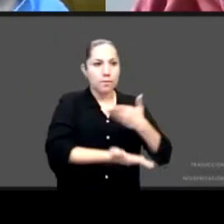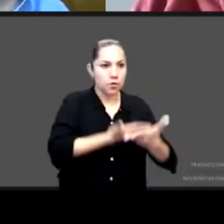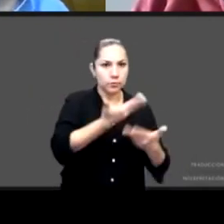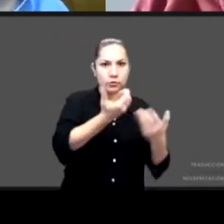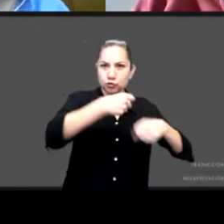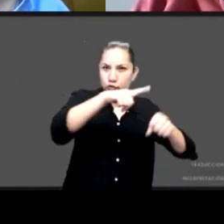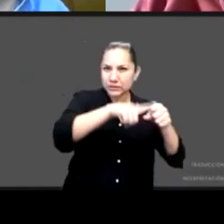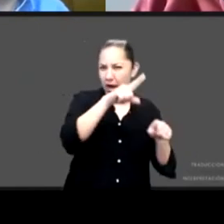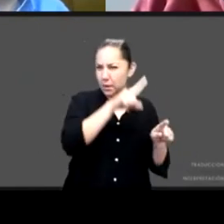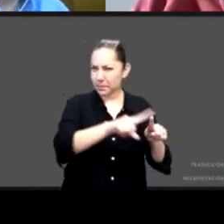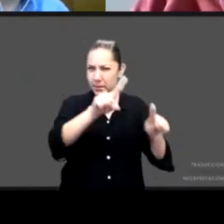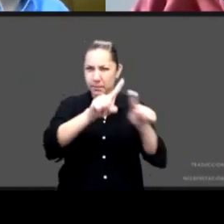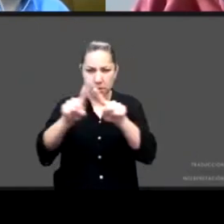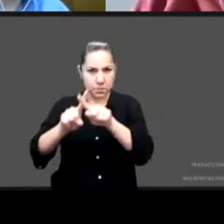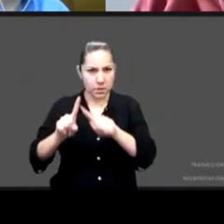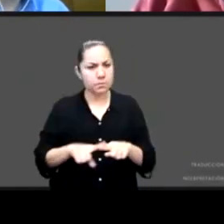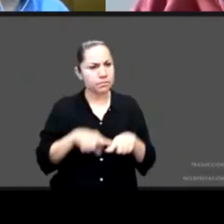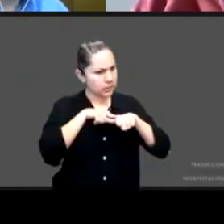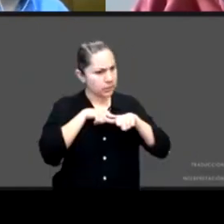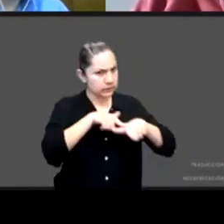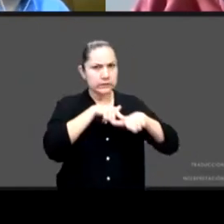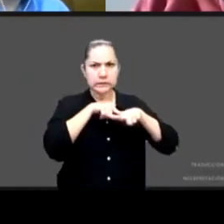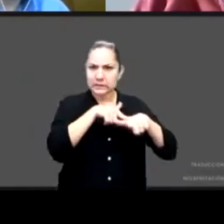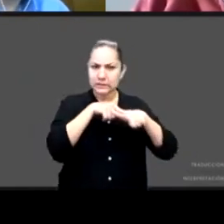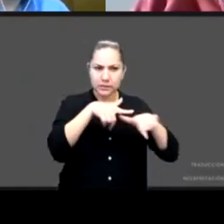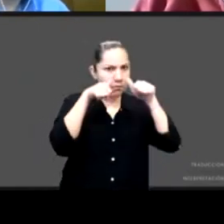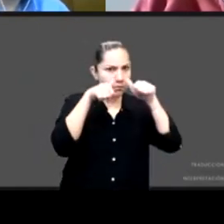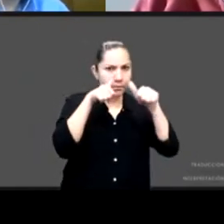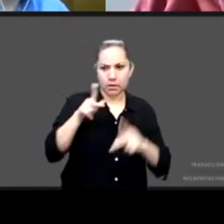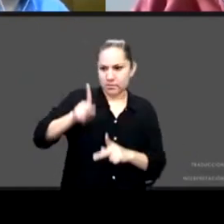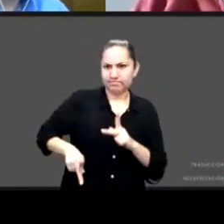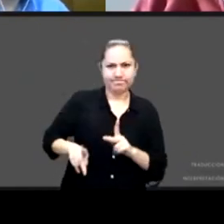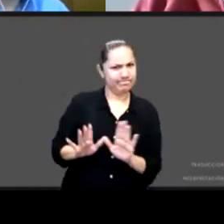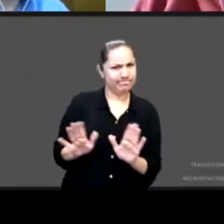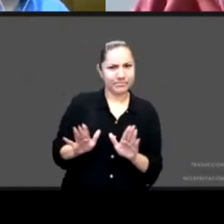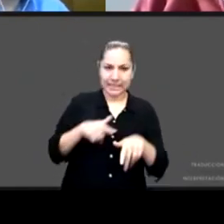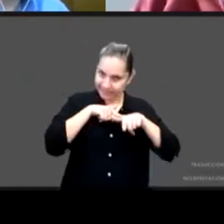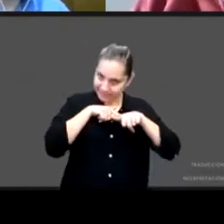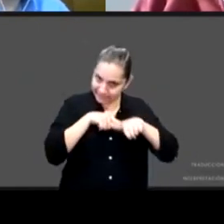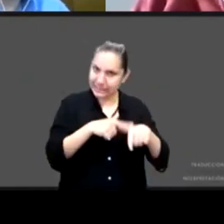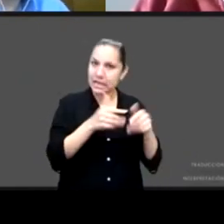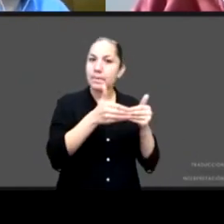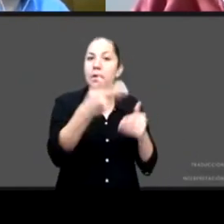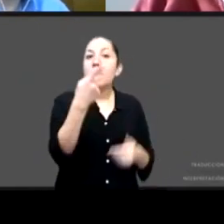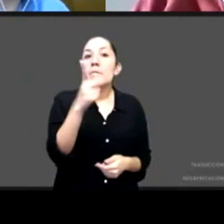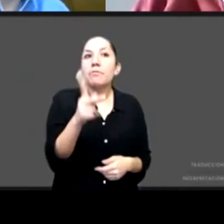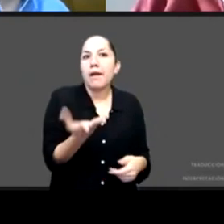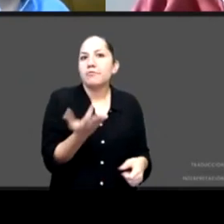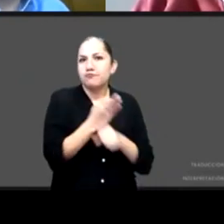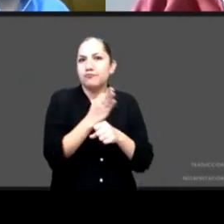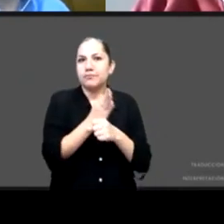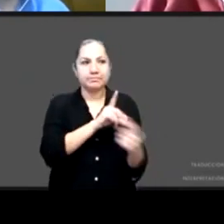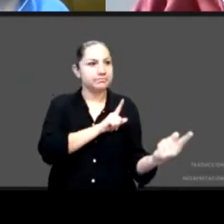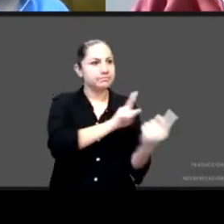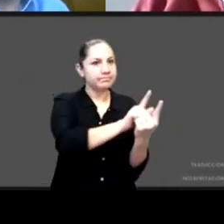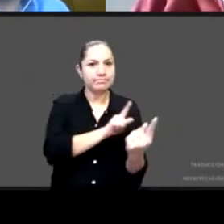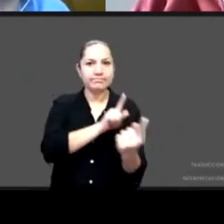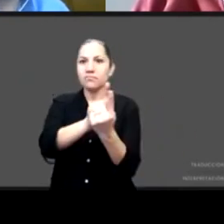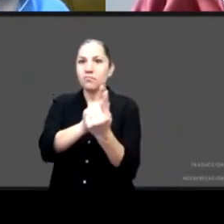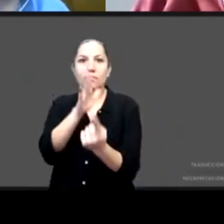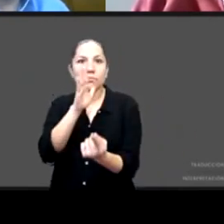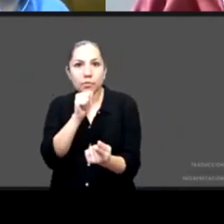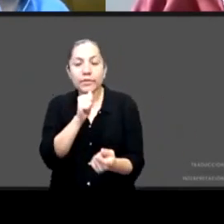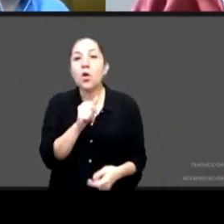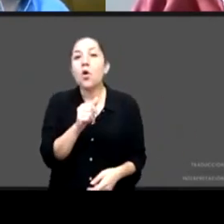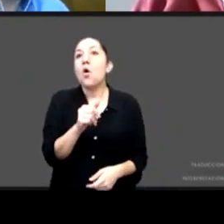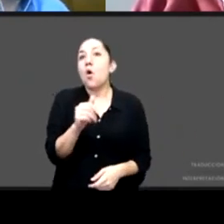que continúan dando la atención, pero que el gran reto es cómo le vamos a hacer ahorita la distancia para que solo vayas si, solo si tengas